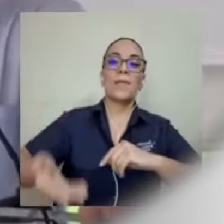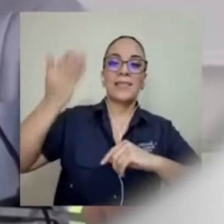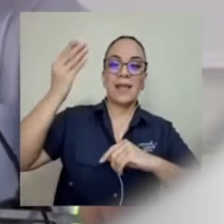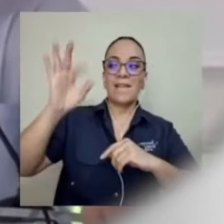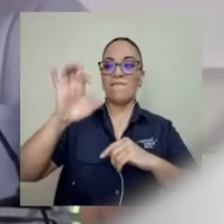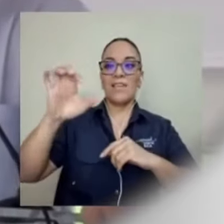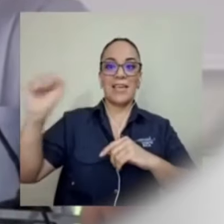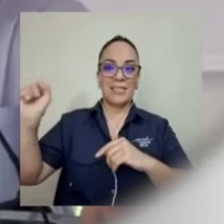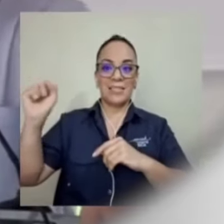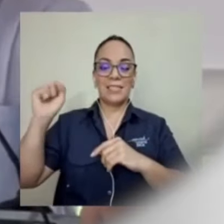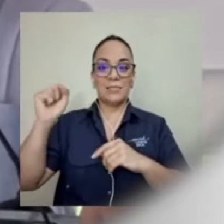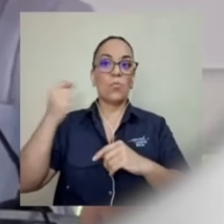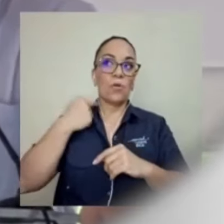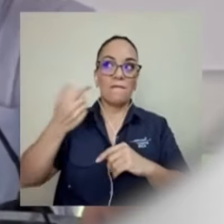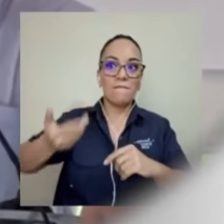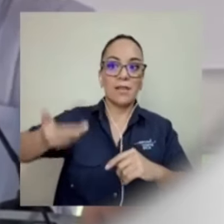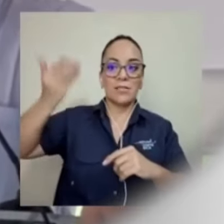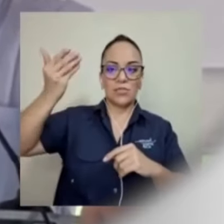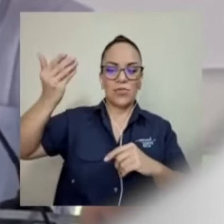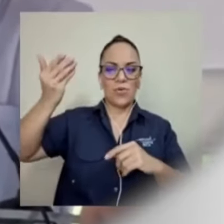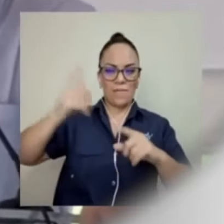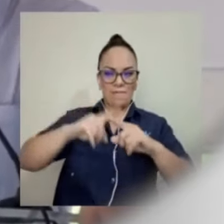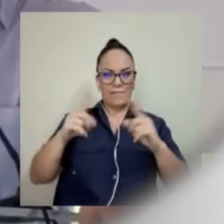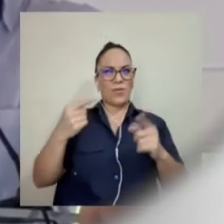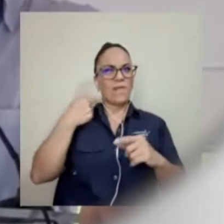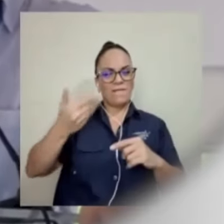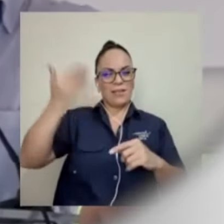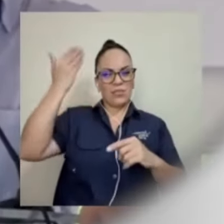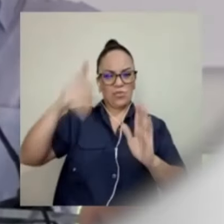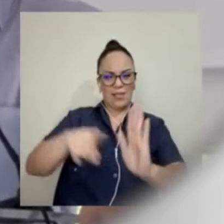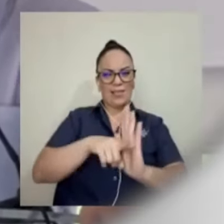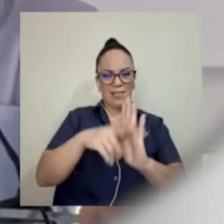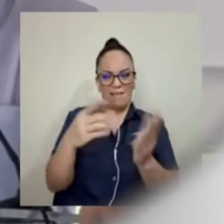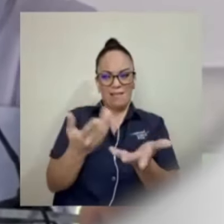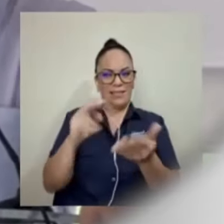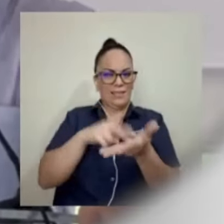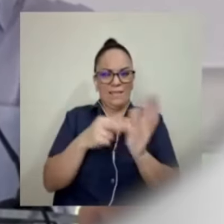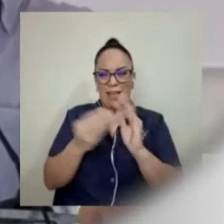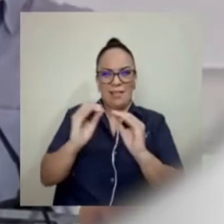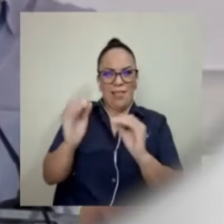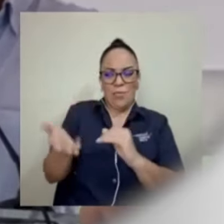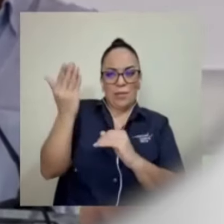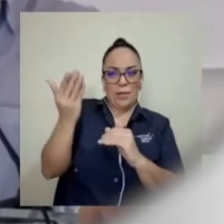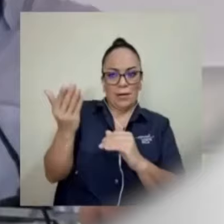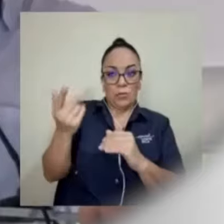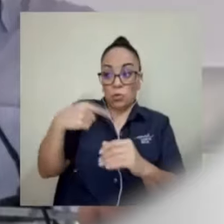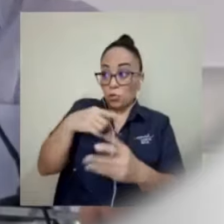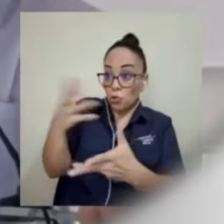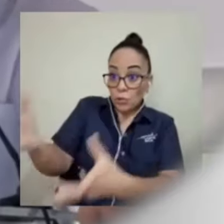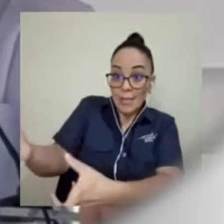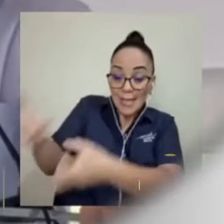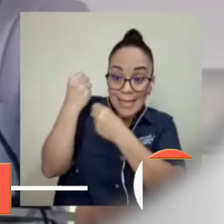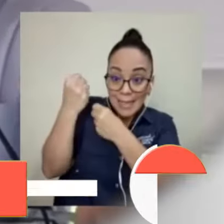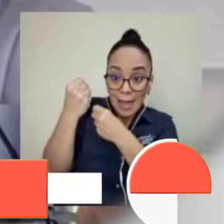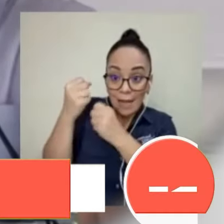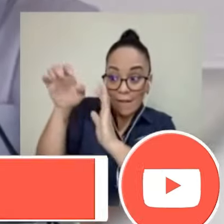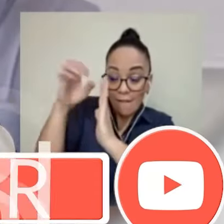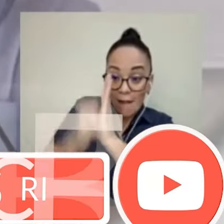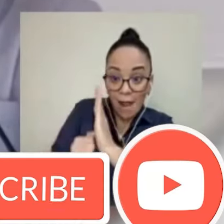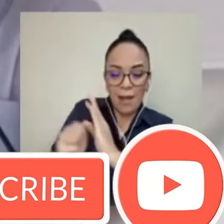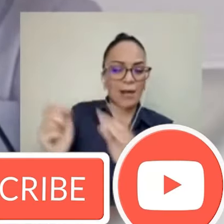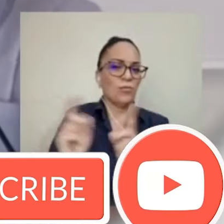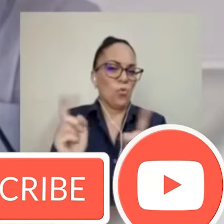la inflación y la inflación este año es negativa no le vamos a quitar ella nunca dijo vamos a rebajar el